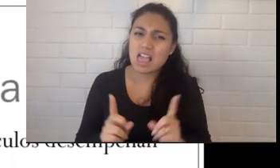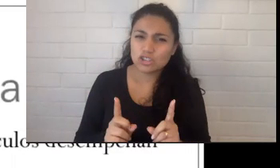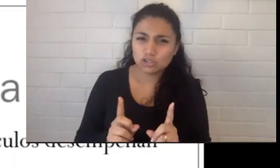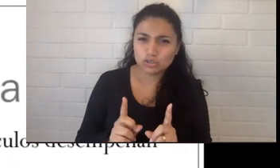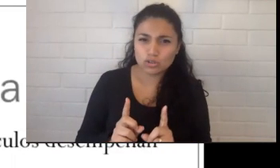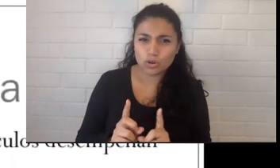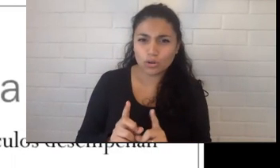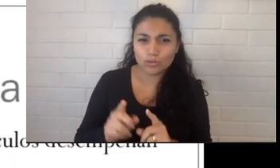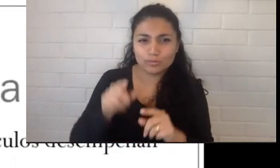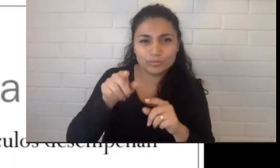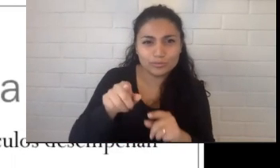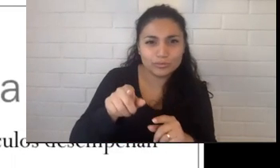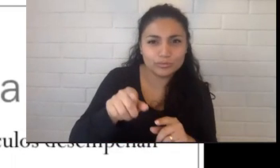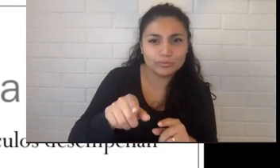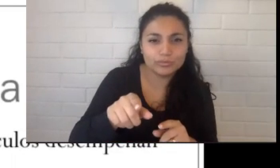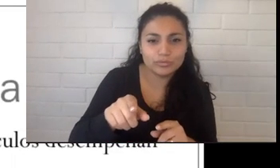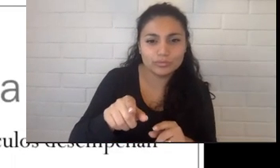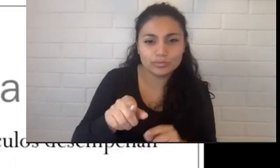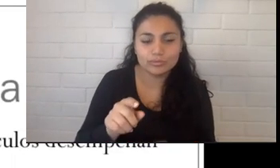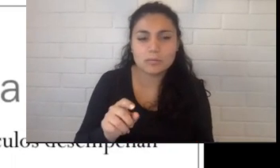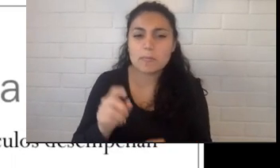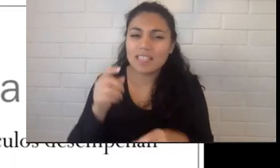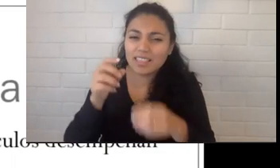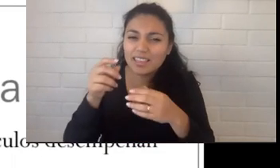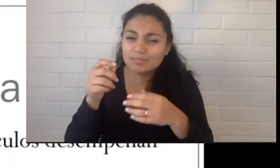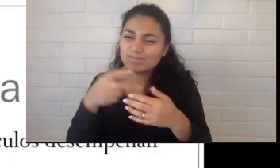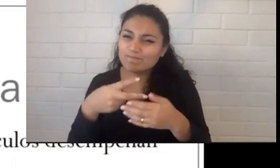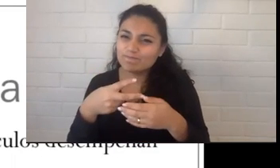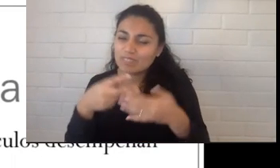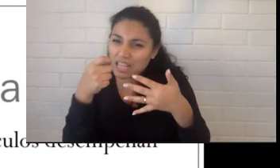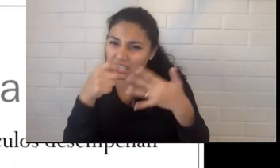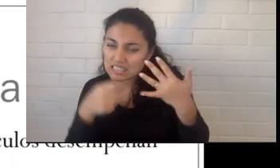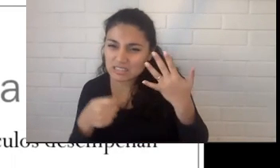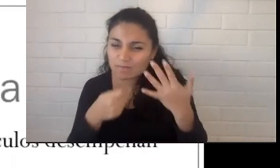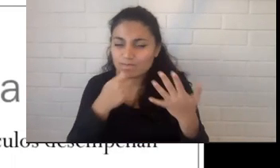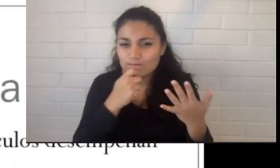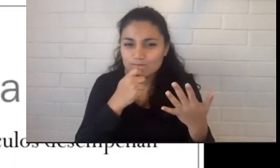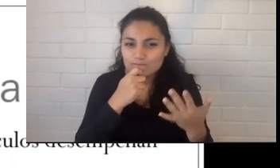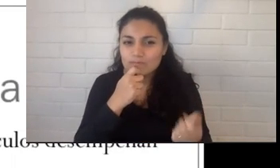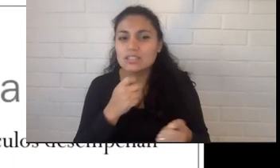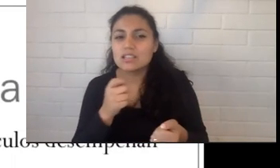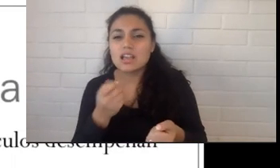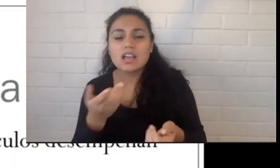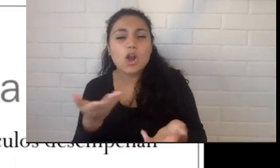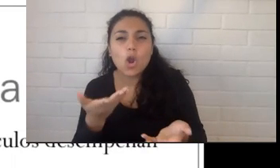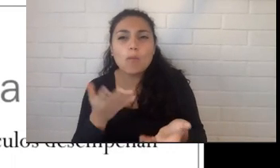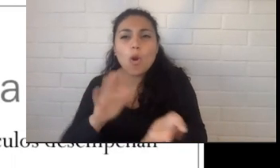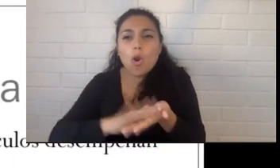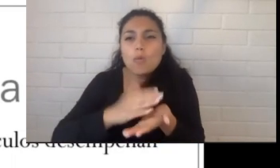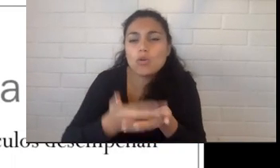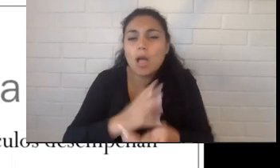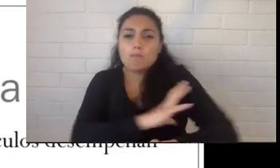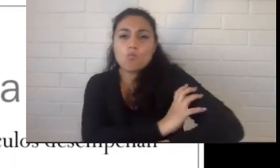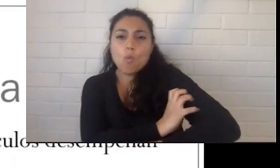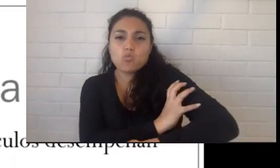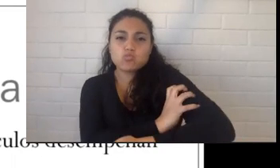o muchos de ustedes ya le han hecho este examen, pero a quienes no, principalmente lo que se evalúa es la actividad muscular. O sea,